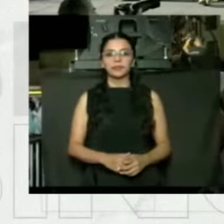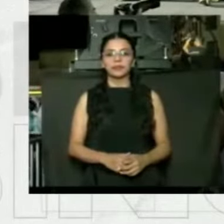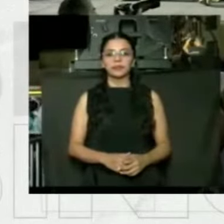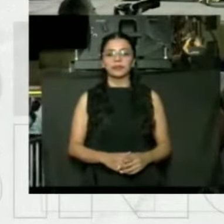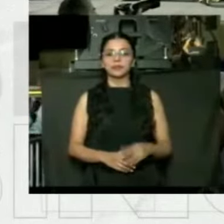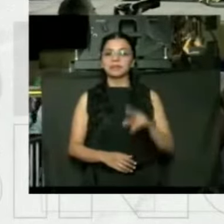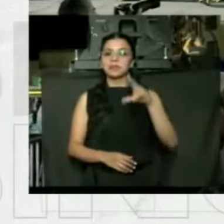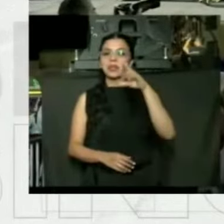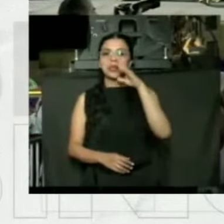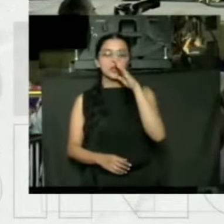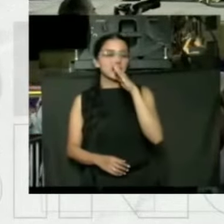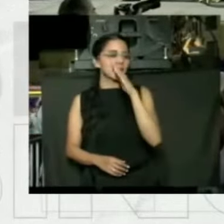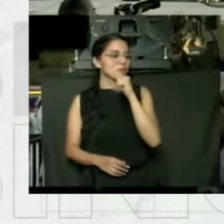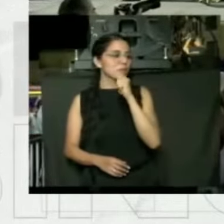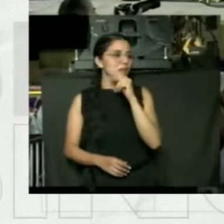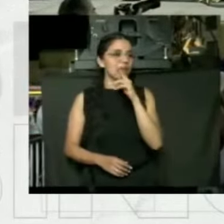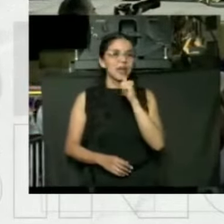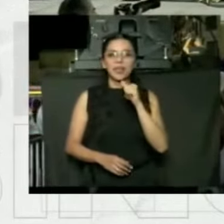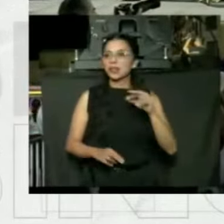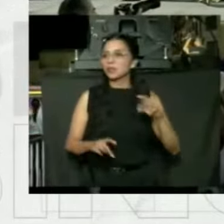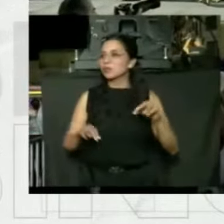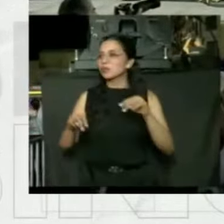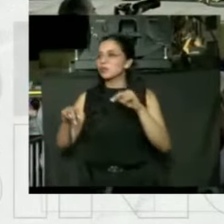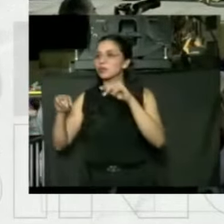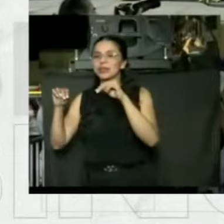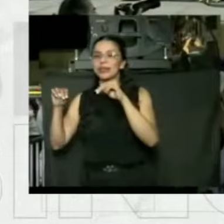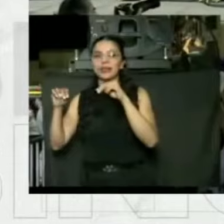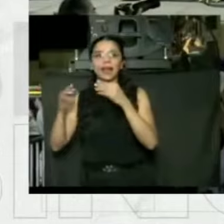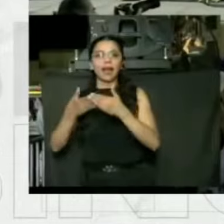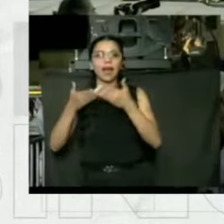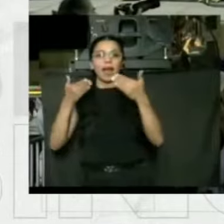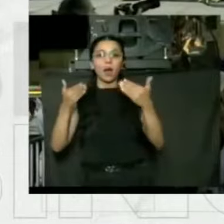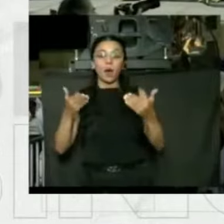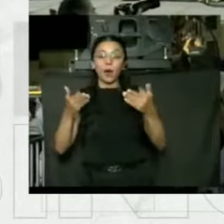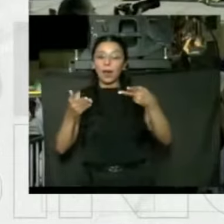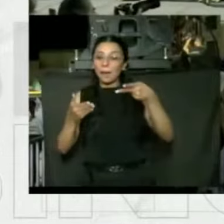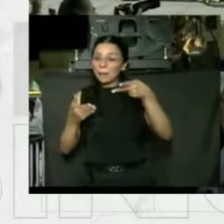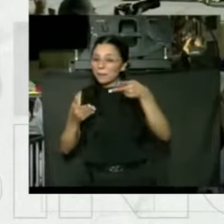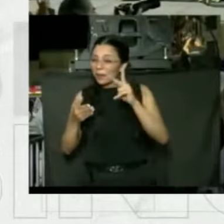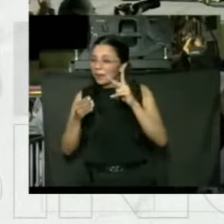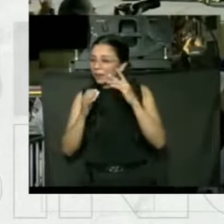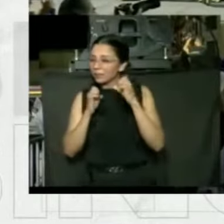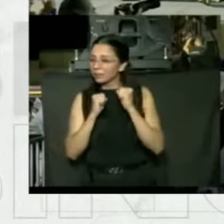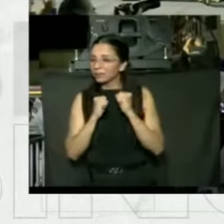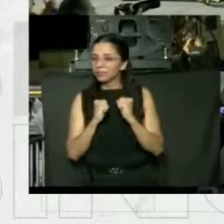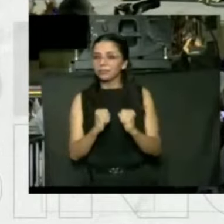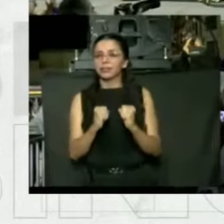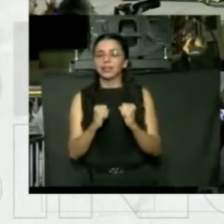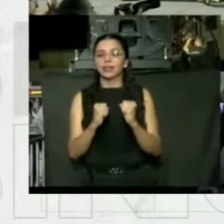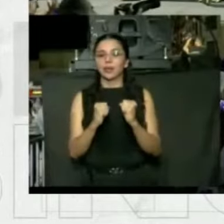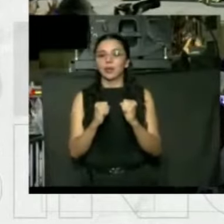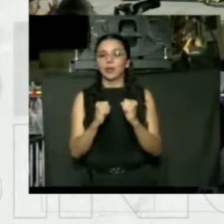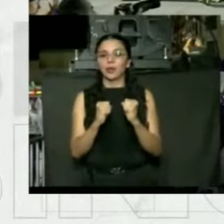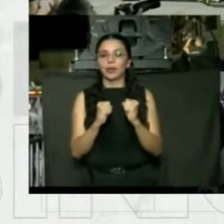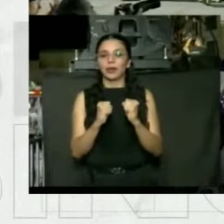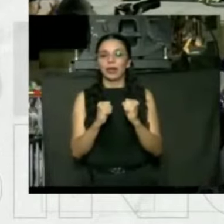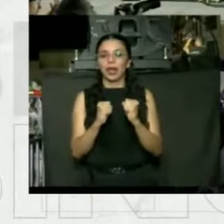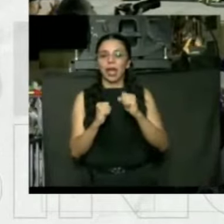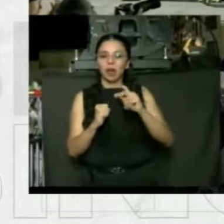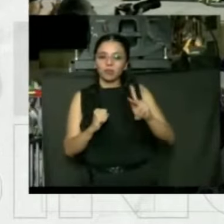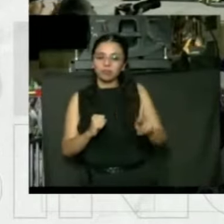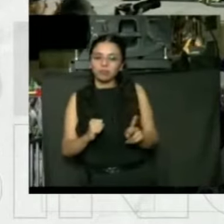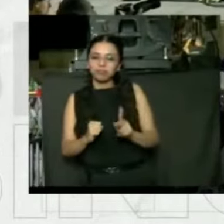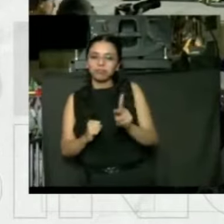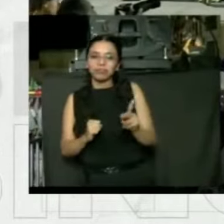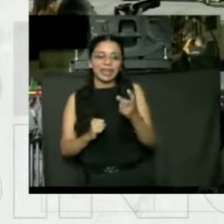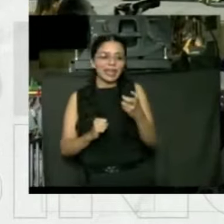Y no puedes subir ahora, pero estoy segura que el pueblo de